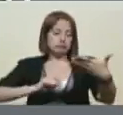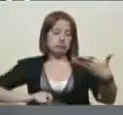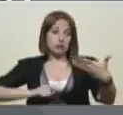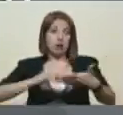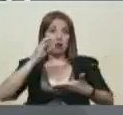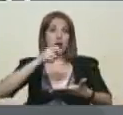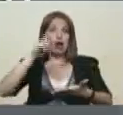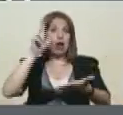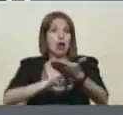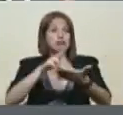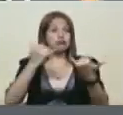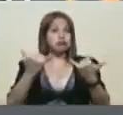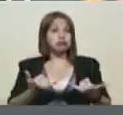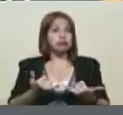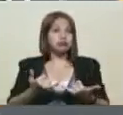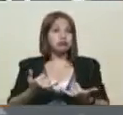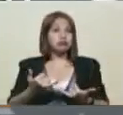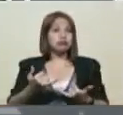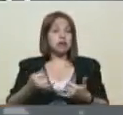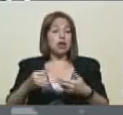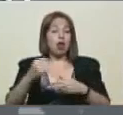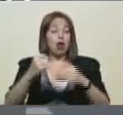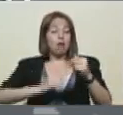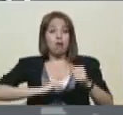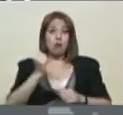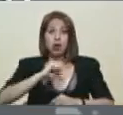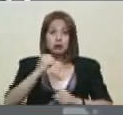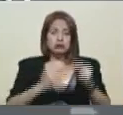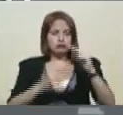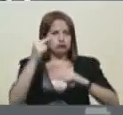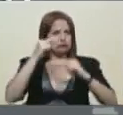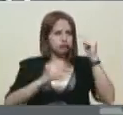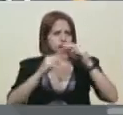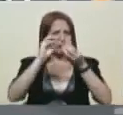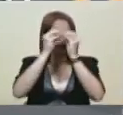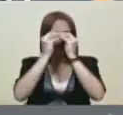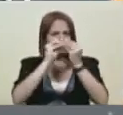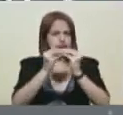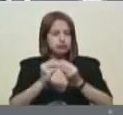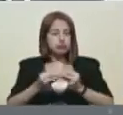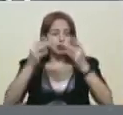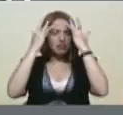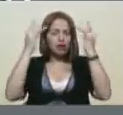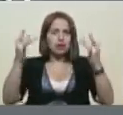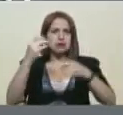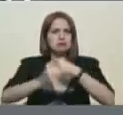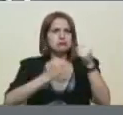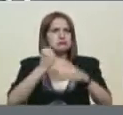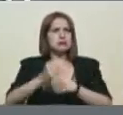están siendo construidas, están siendo, como te dije, producto del trabajo de inteligencia